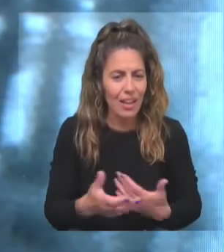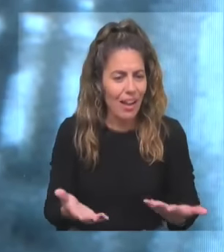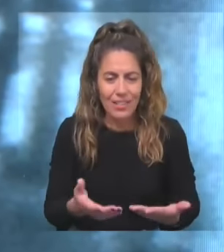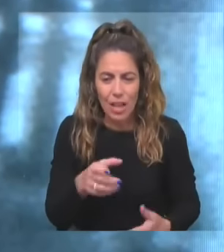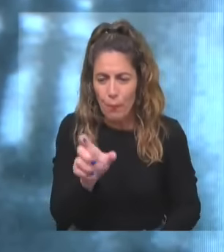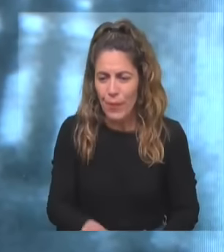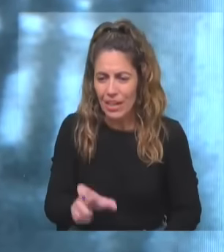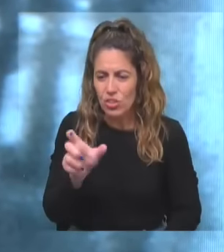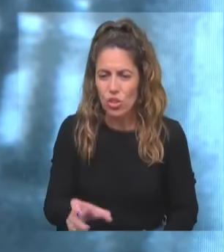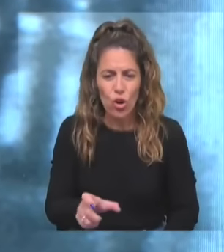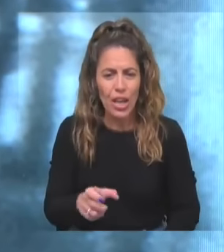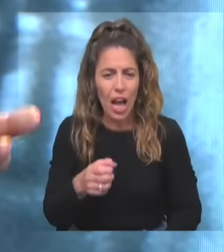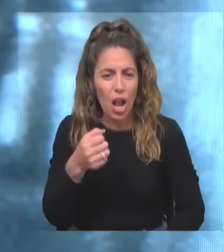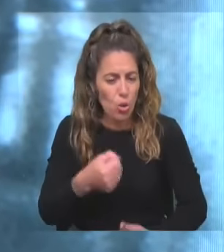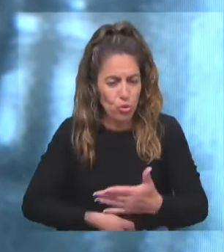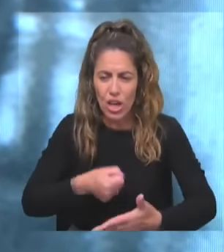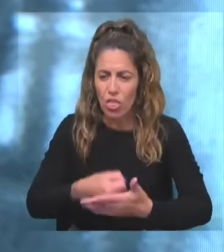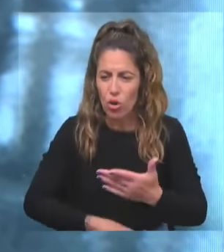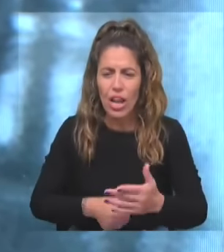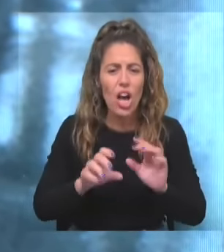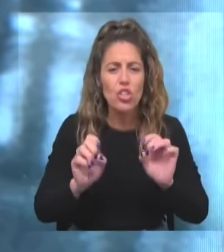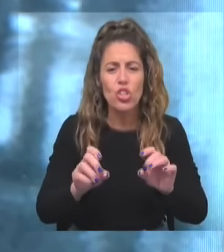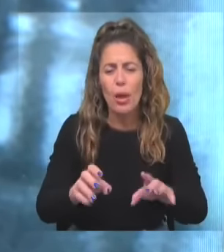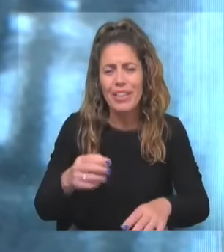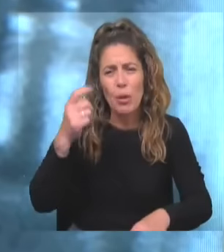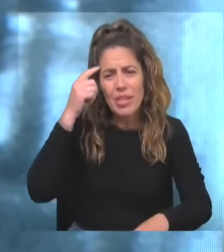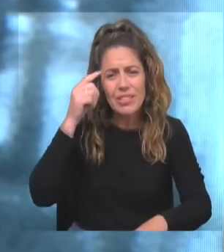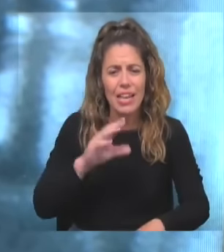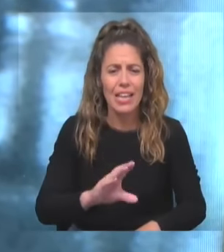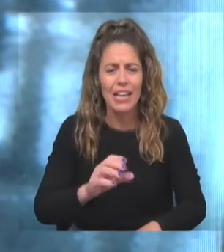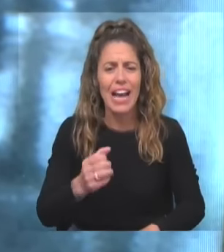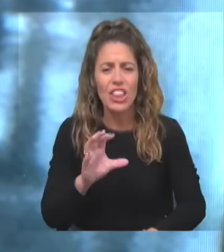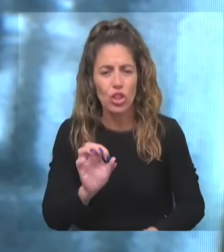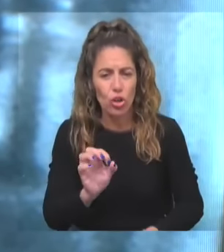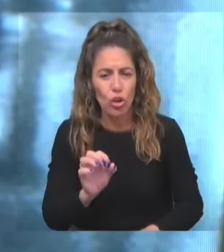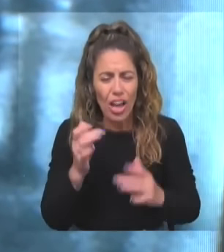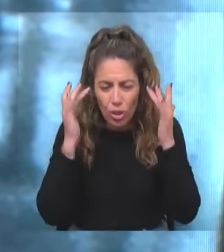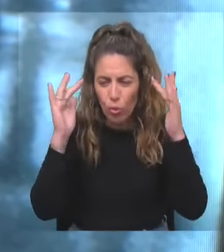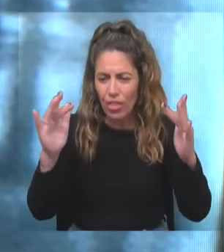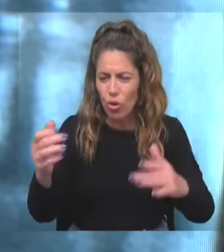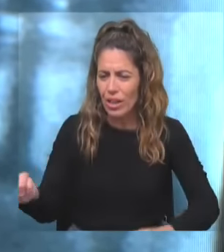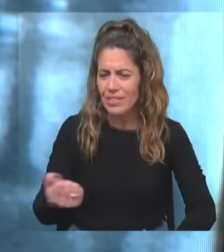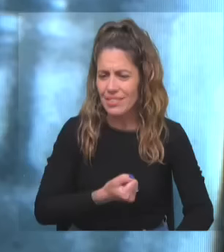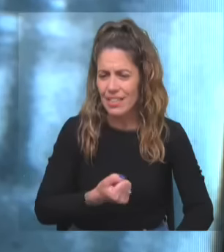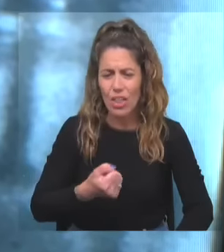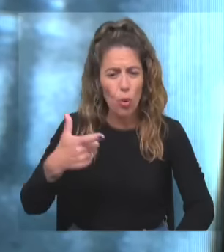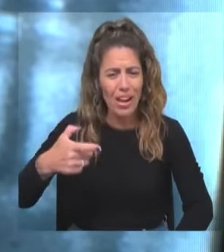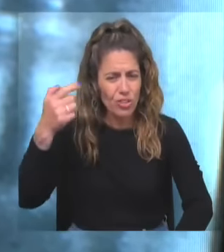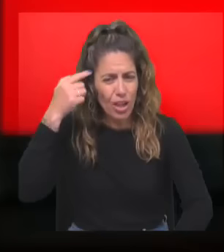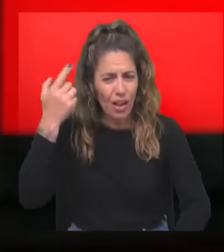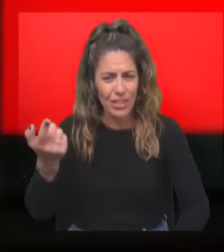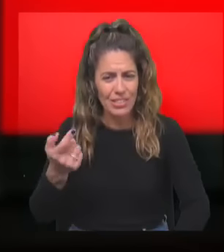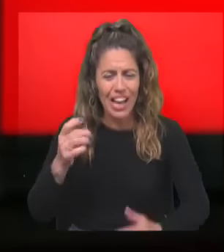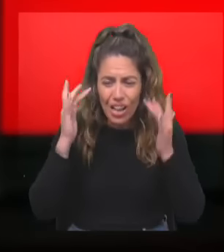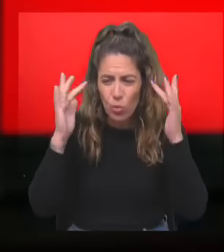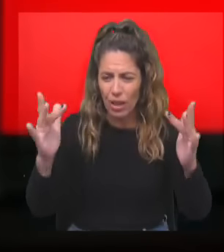entrañables luchadores. Solo pensar en Julio Castro, ¿no? Un educador asesinado con un balazo en la cabeza.